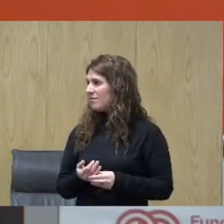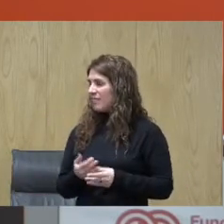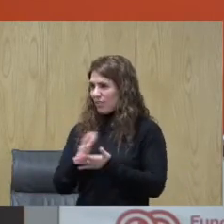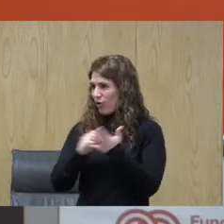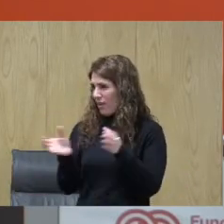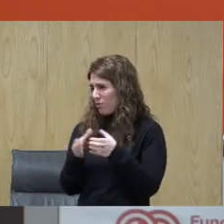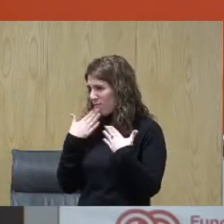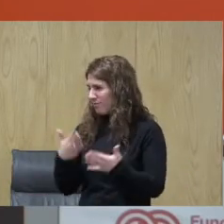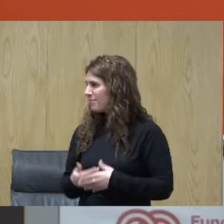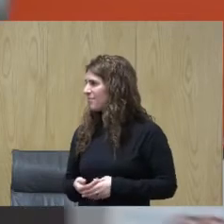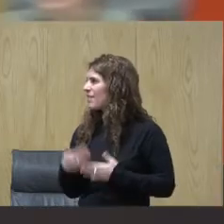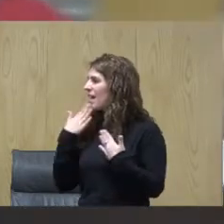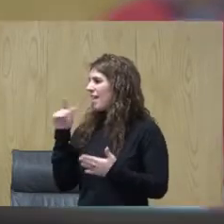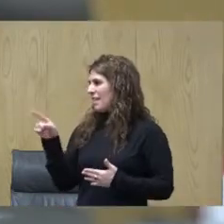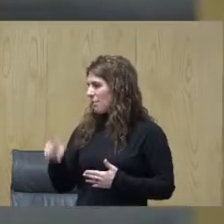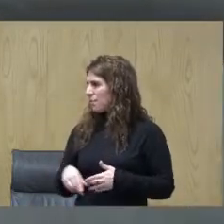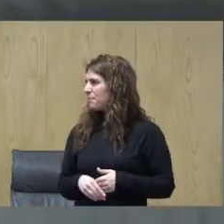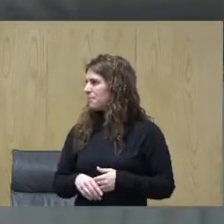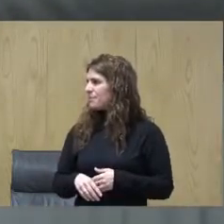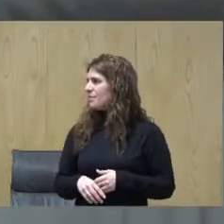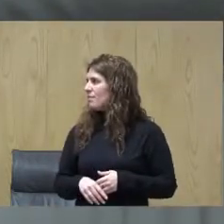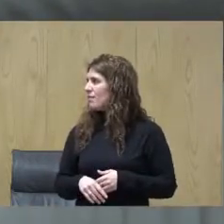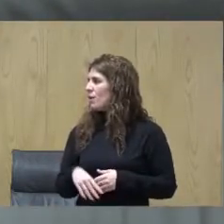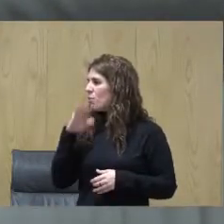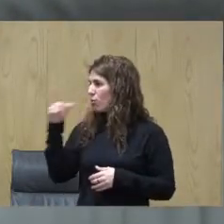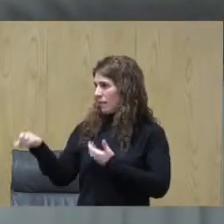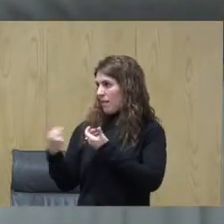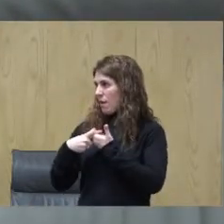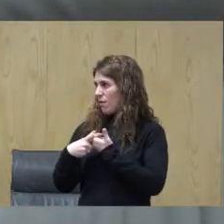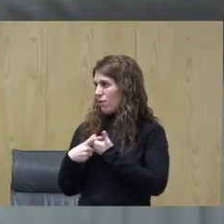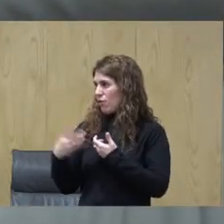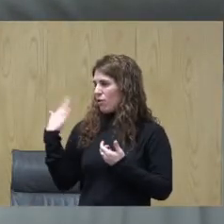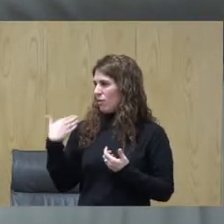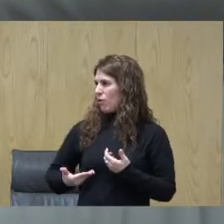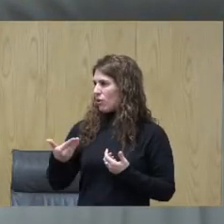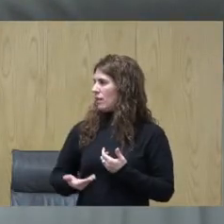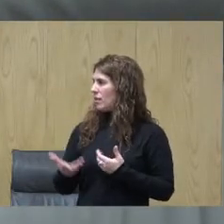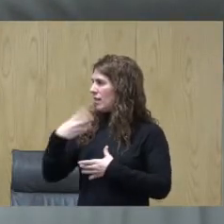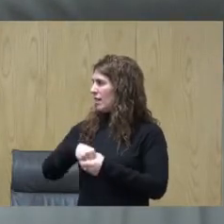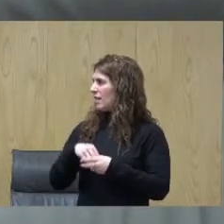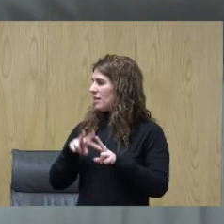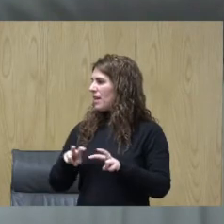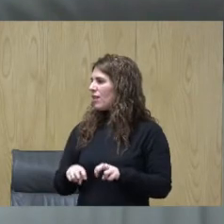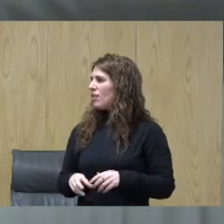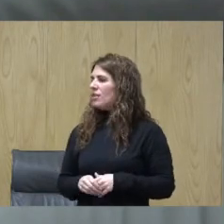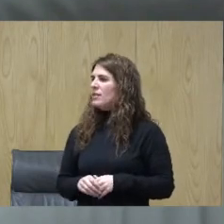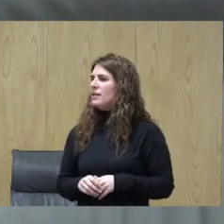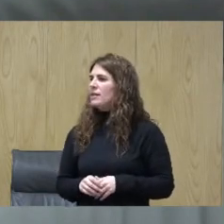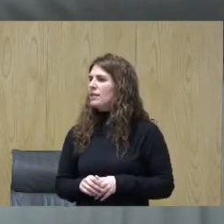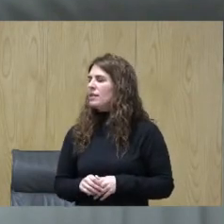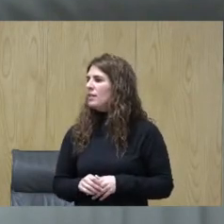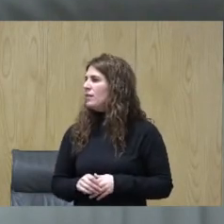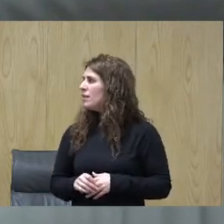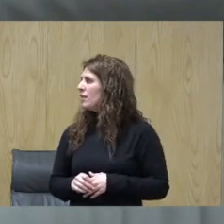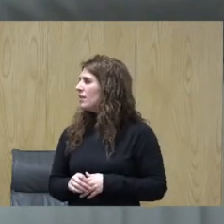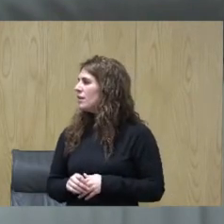el equipo. Gracias a ti también, porque tu participación también fue muy, muy importante en la investigación. Y además por